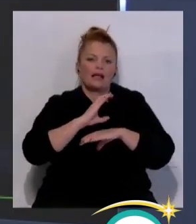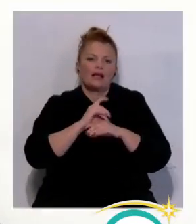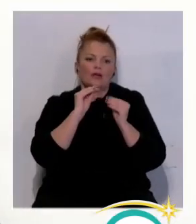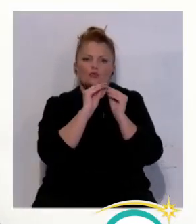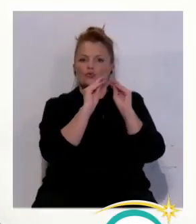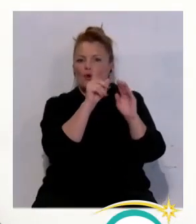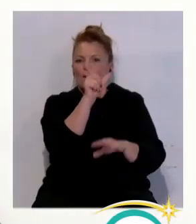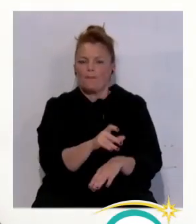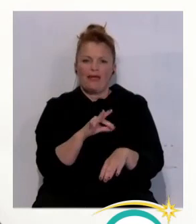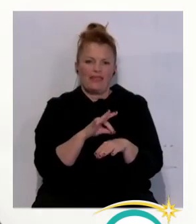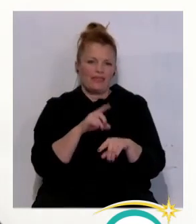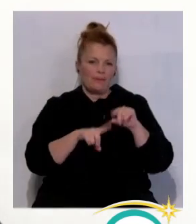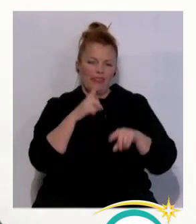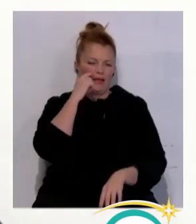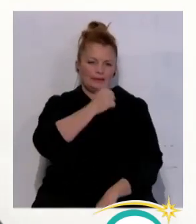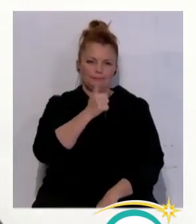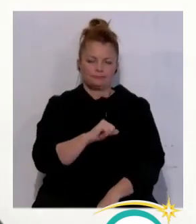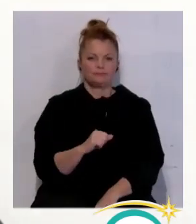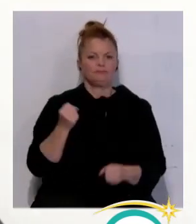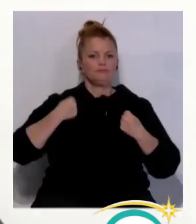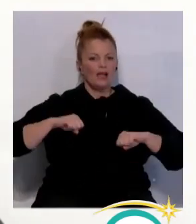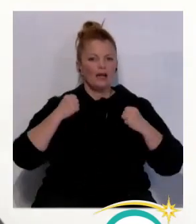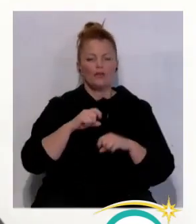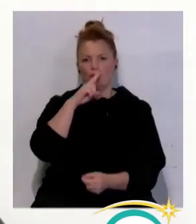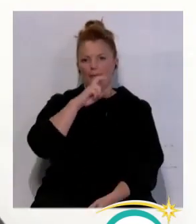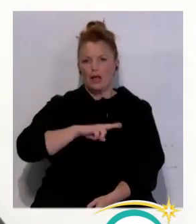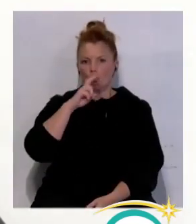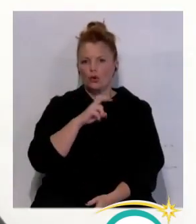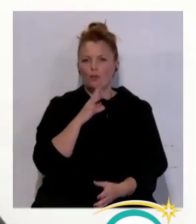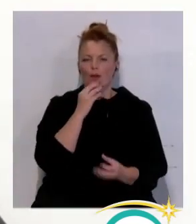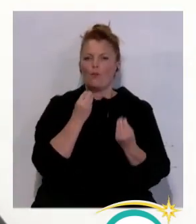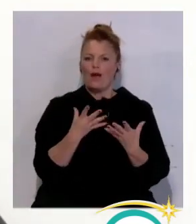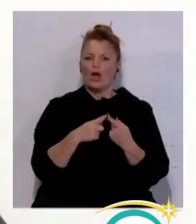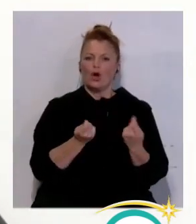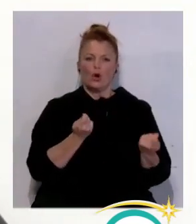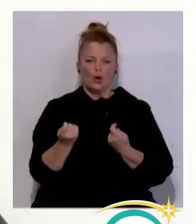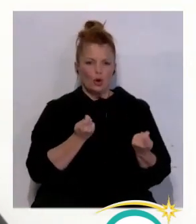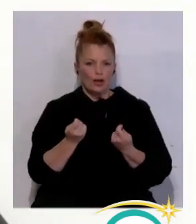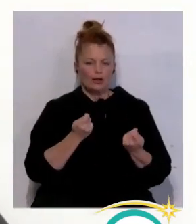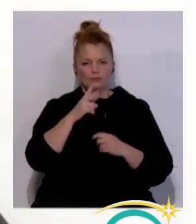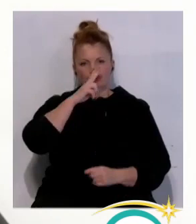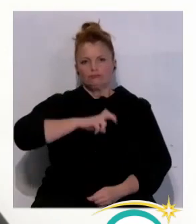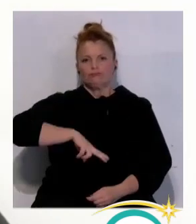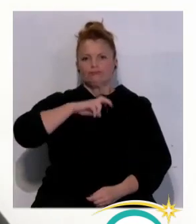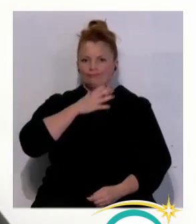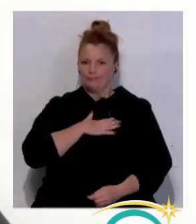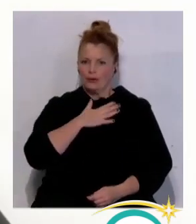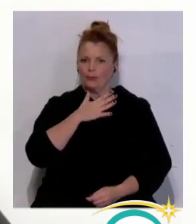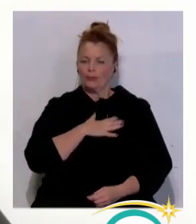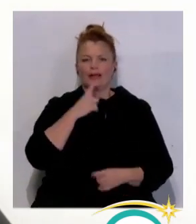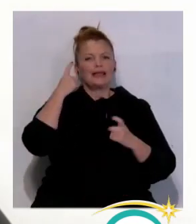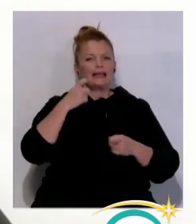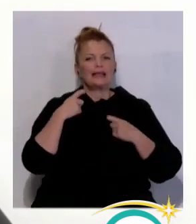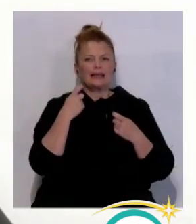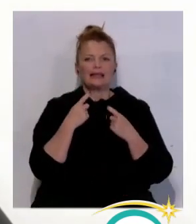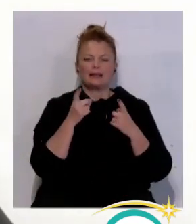paciente. Nosotros vamos a realizar ejercicios respiratorios para que tengan un buen control de la función ventilatoria. Vamos a intentar